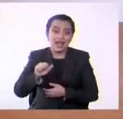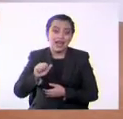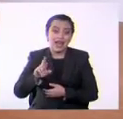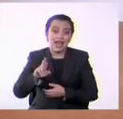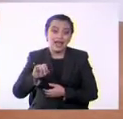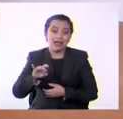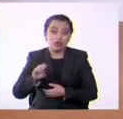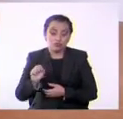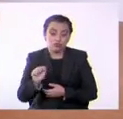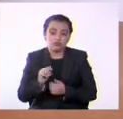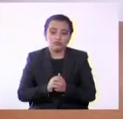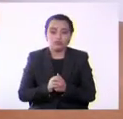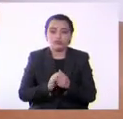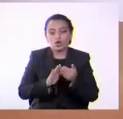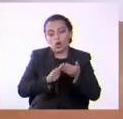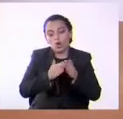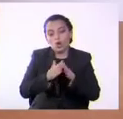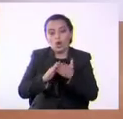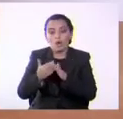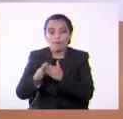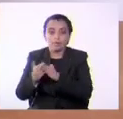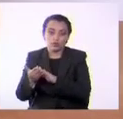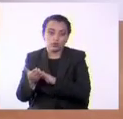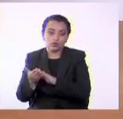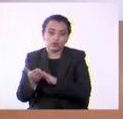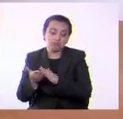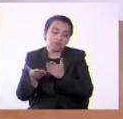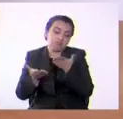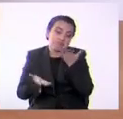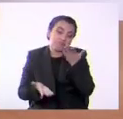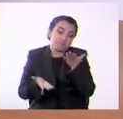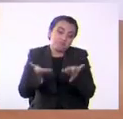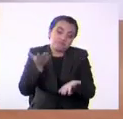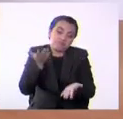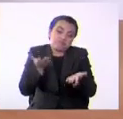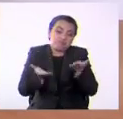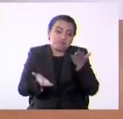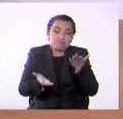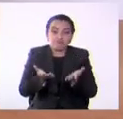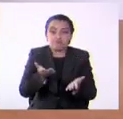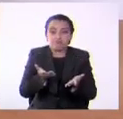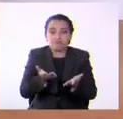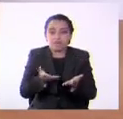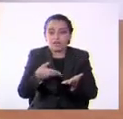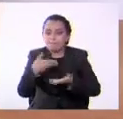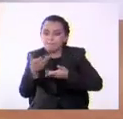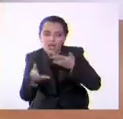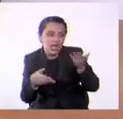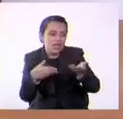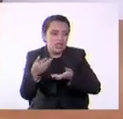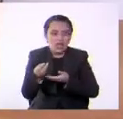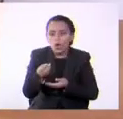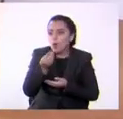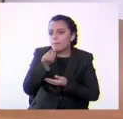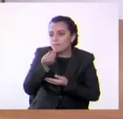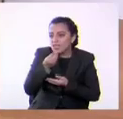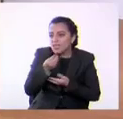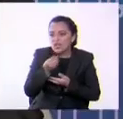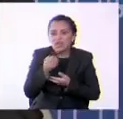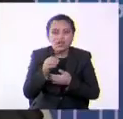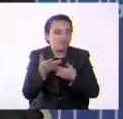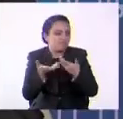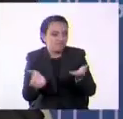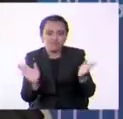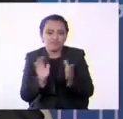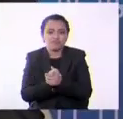las comunidades posiblemente le genere algún tipo de posibilidad de negocios locales, comida u otros. Pero